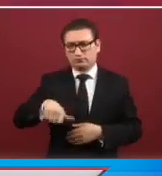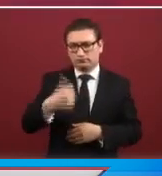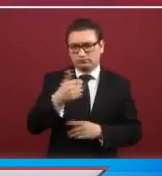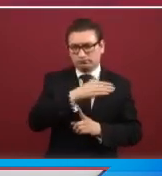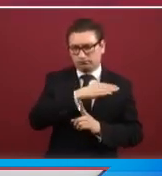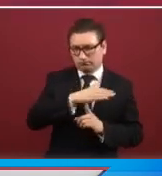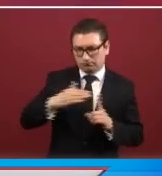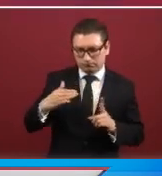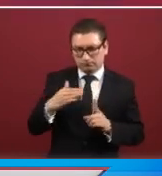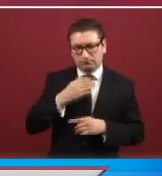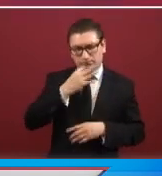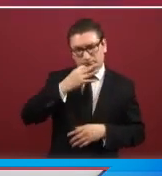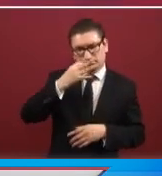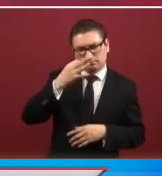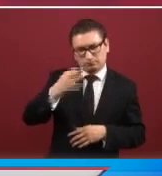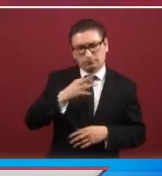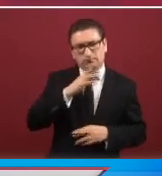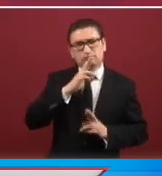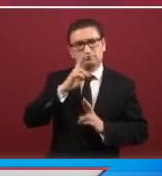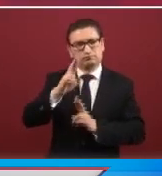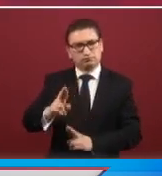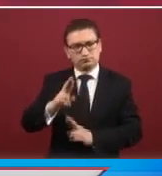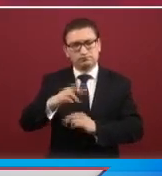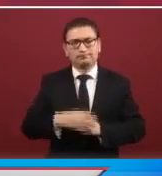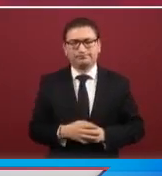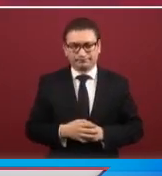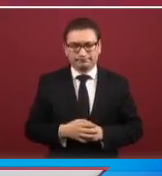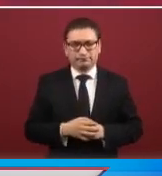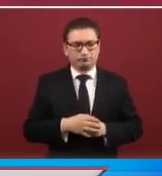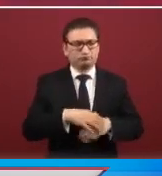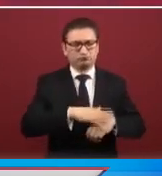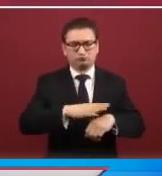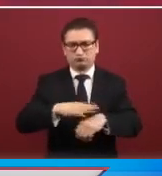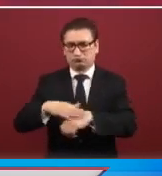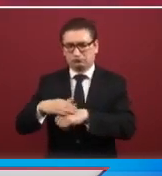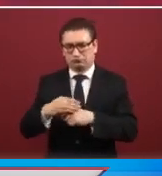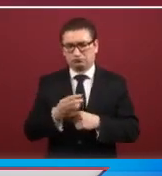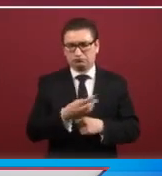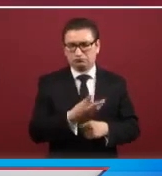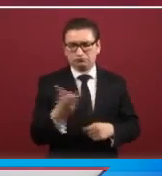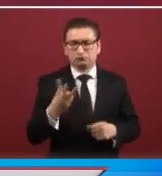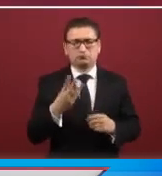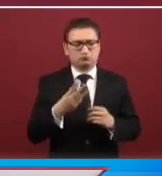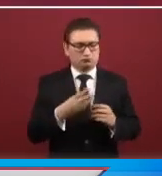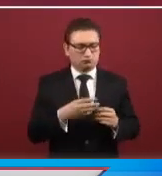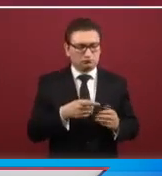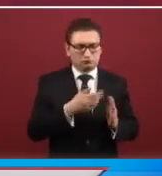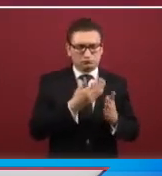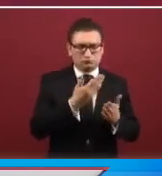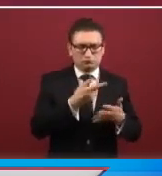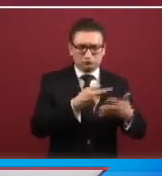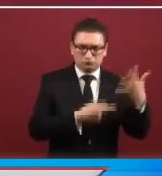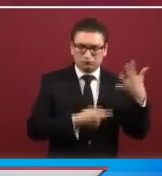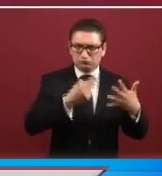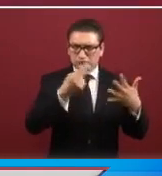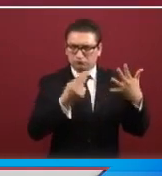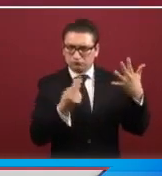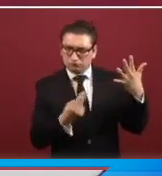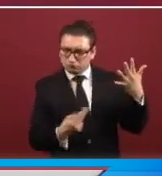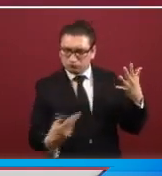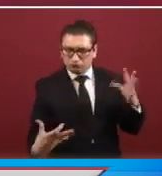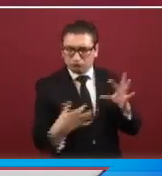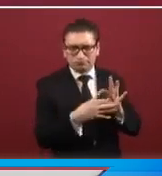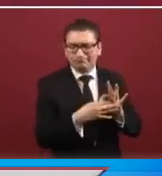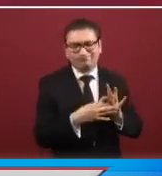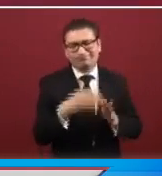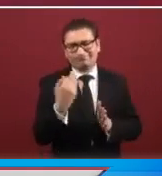llamado a los trabajadores y especialistas en refinación a participar en este desafío. Menciona que hace 40 años se construyó la última refinería en Salina